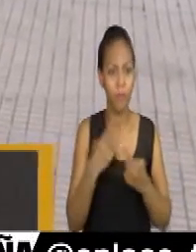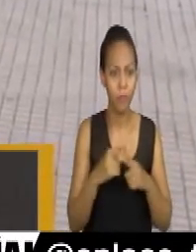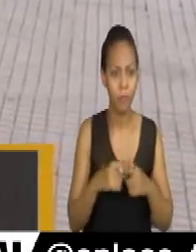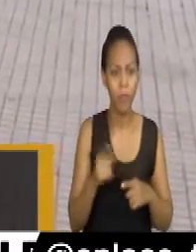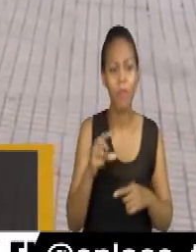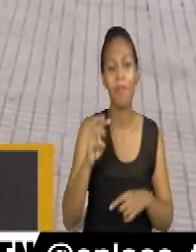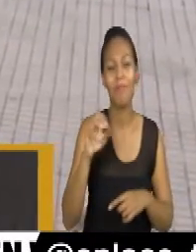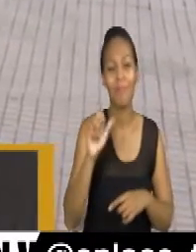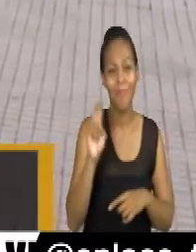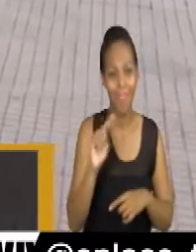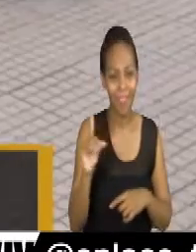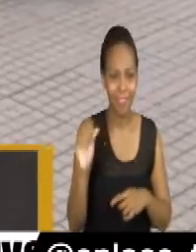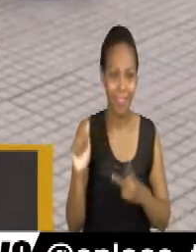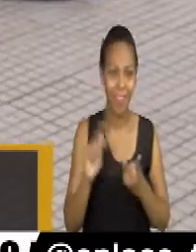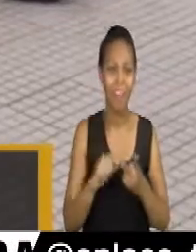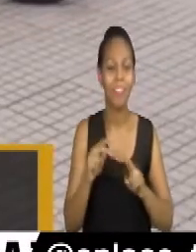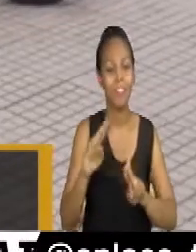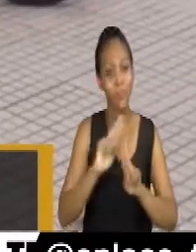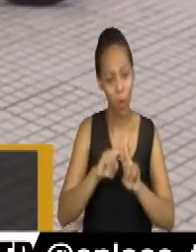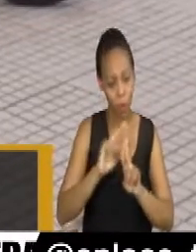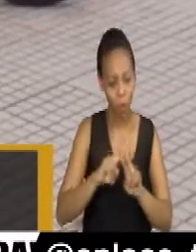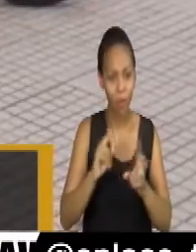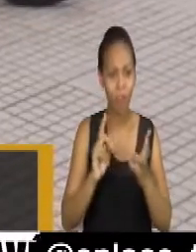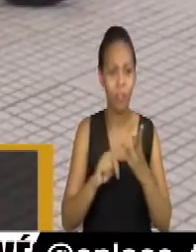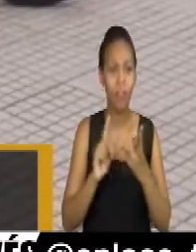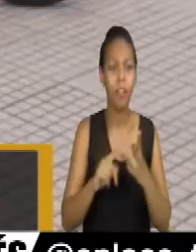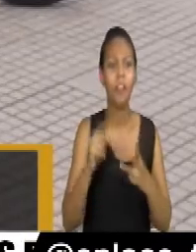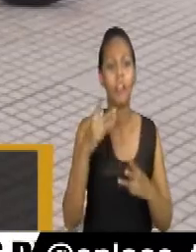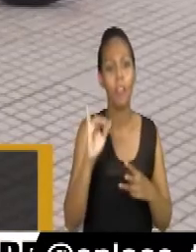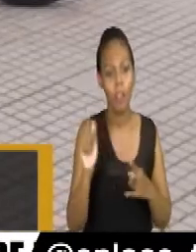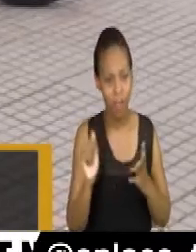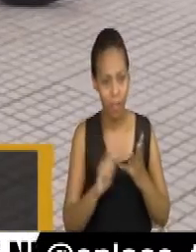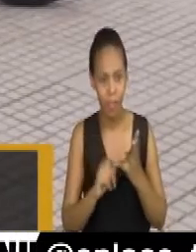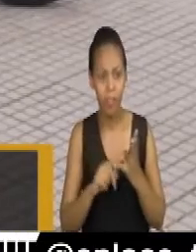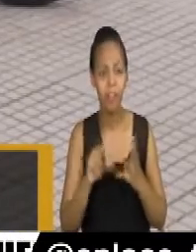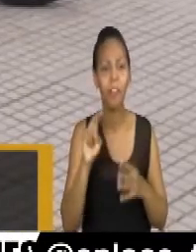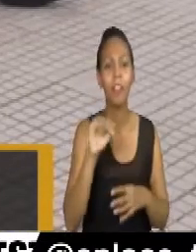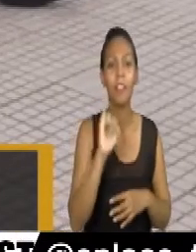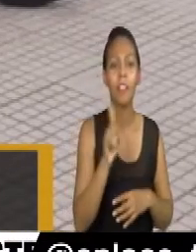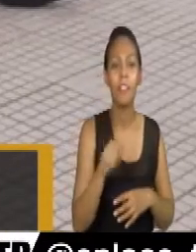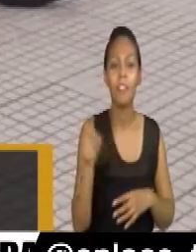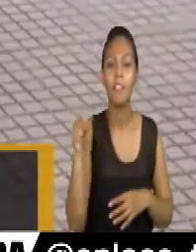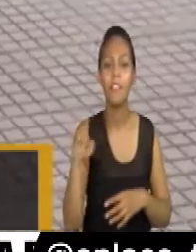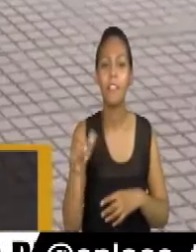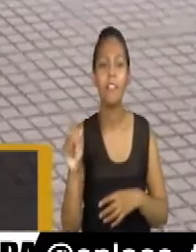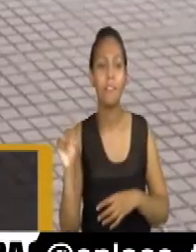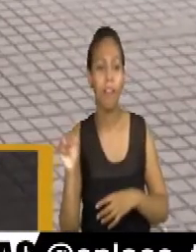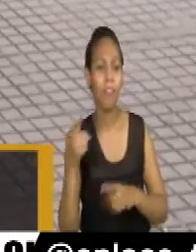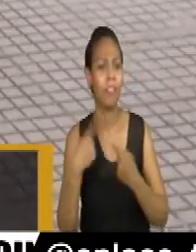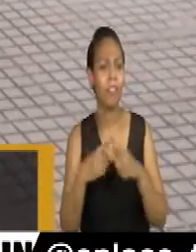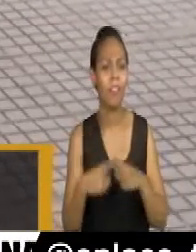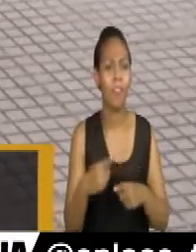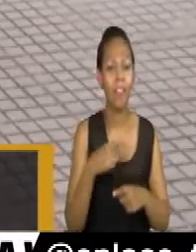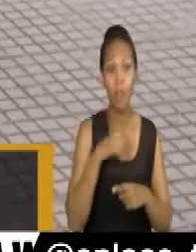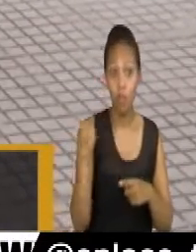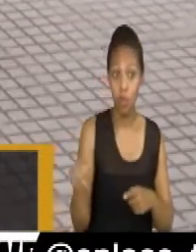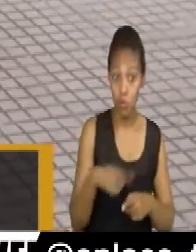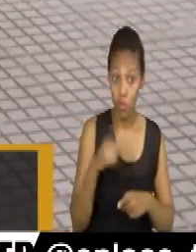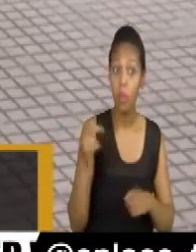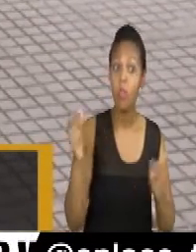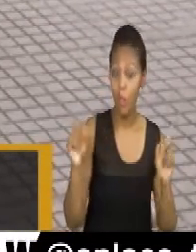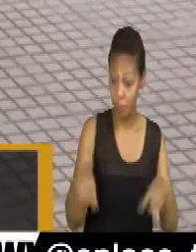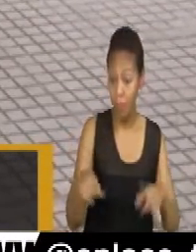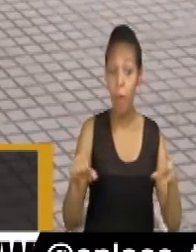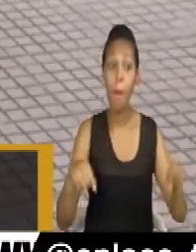Mazda, Chevrolet, Fiat, tenemos Nissan y bueno, y otros concesionarios, Honda Motos. Entonces pueden encontrar